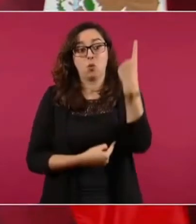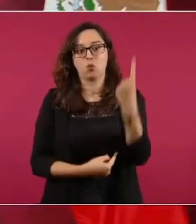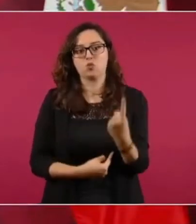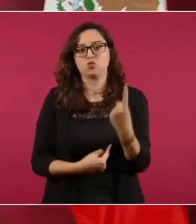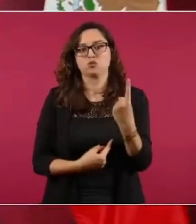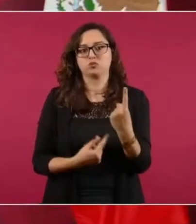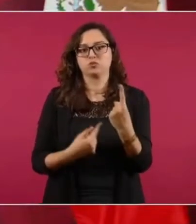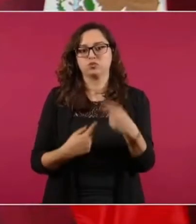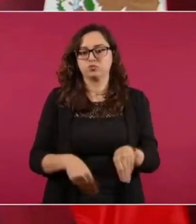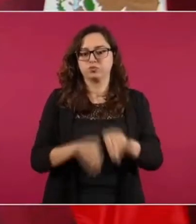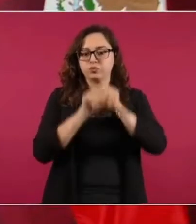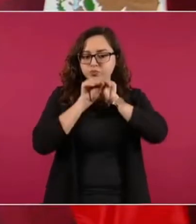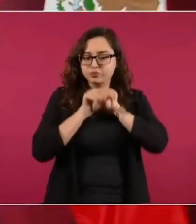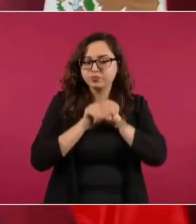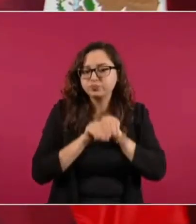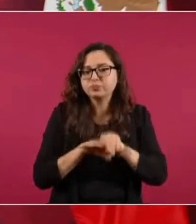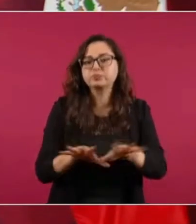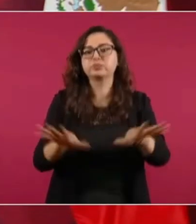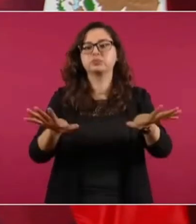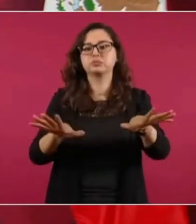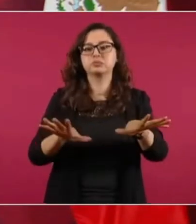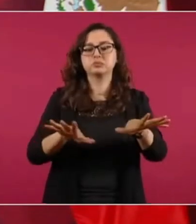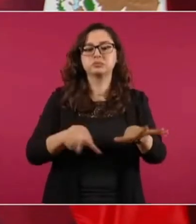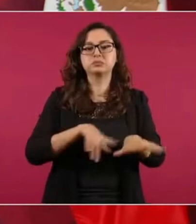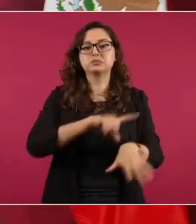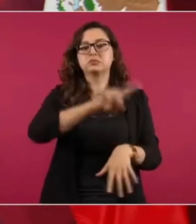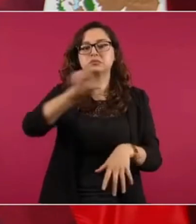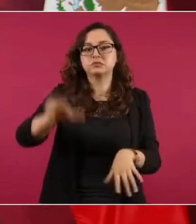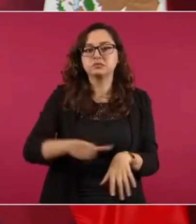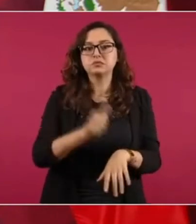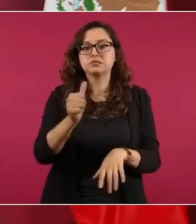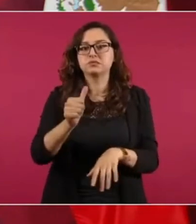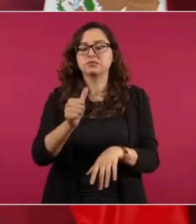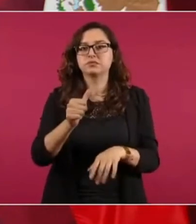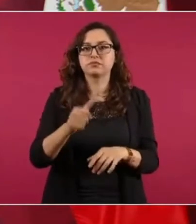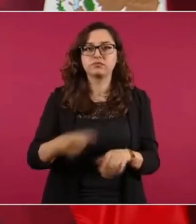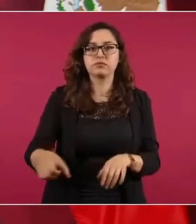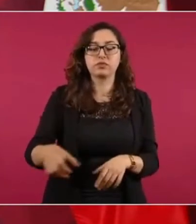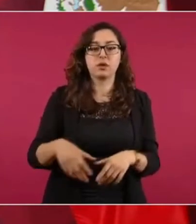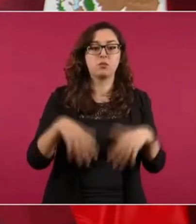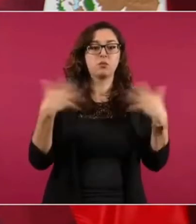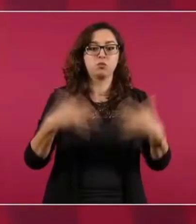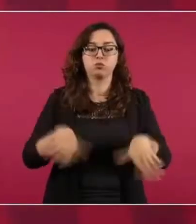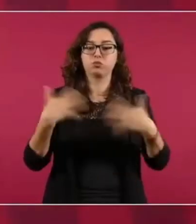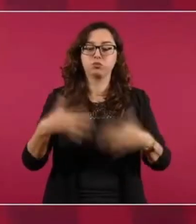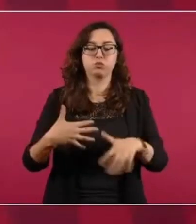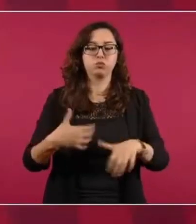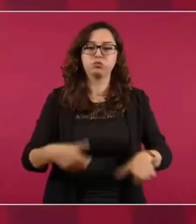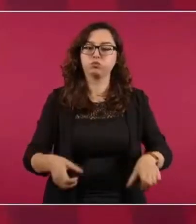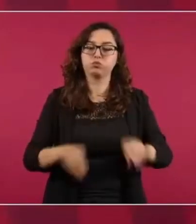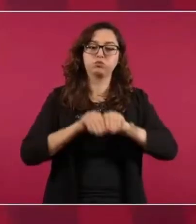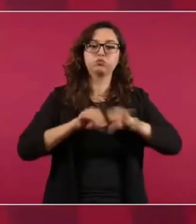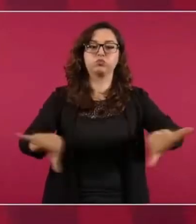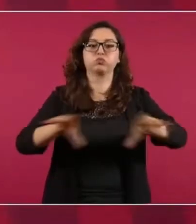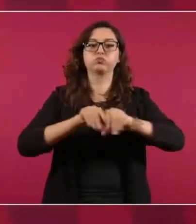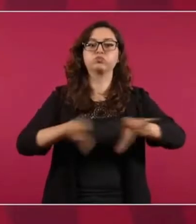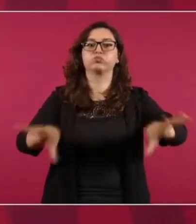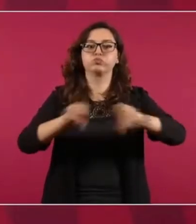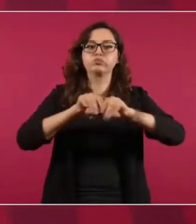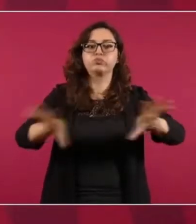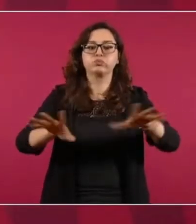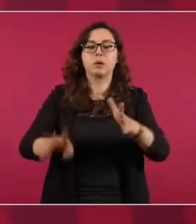y la pueden mantener en trending topic, en primer lugar, 2 meses,